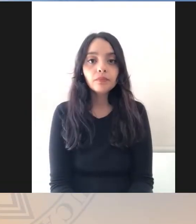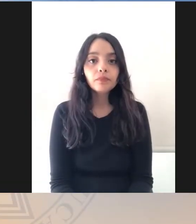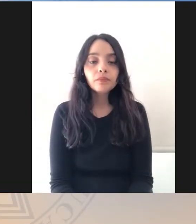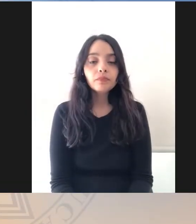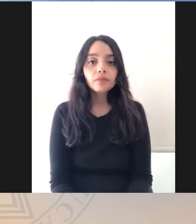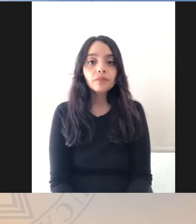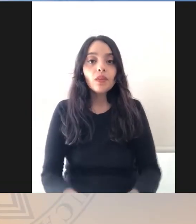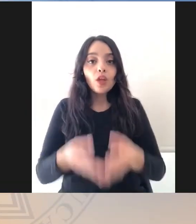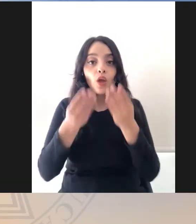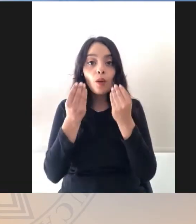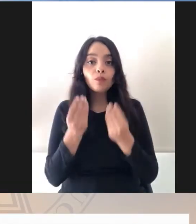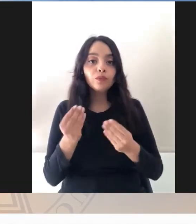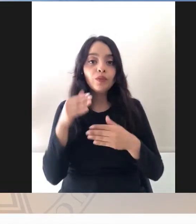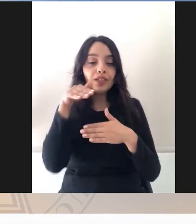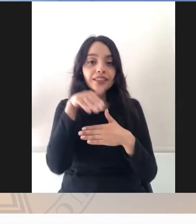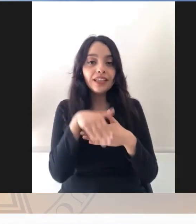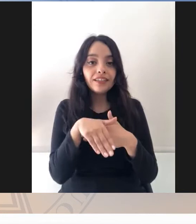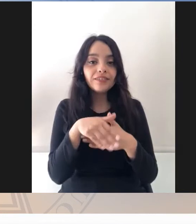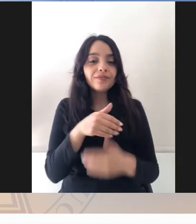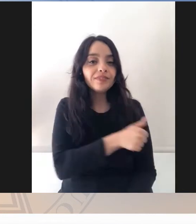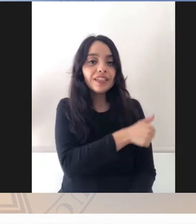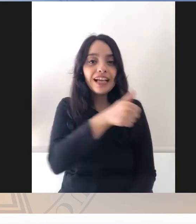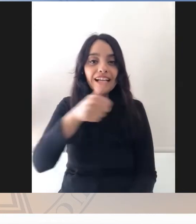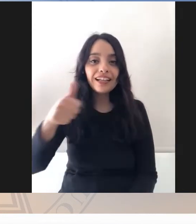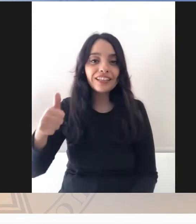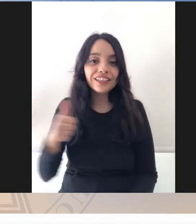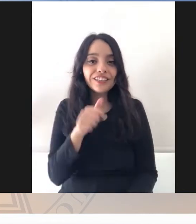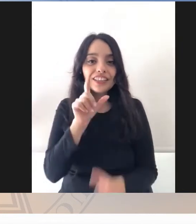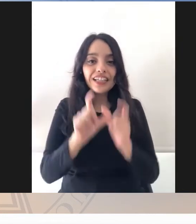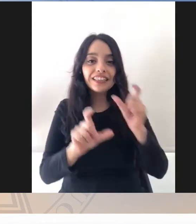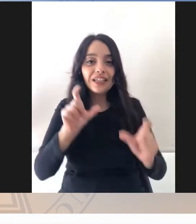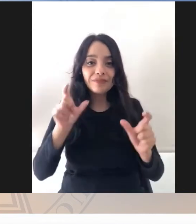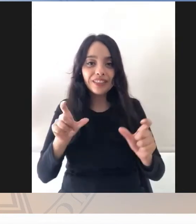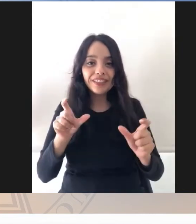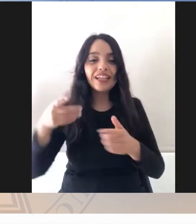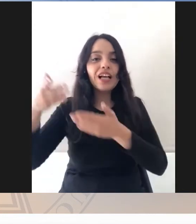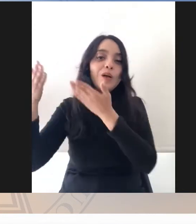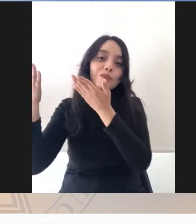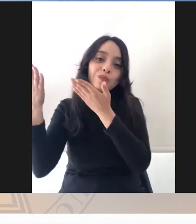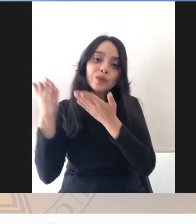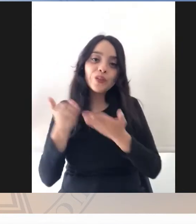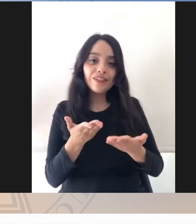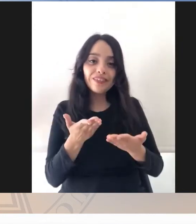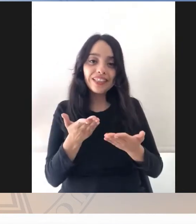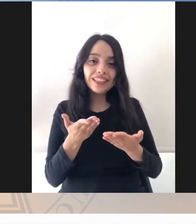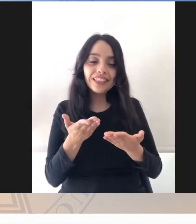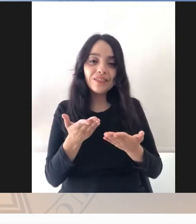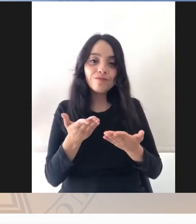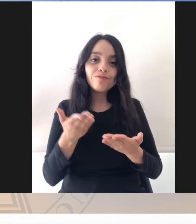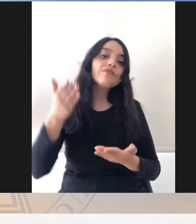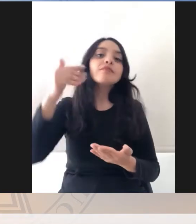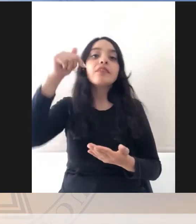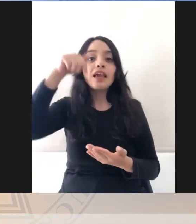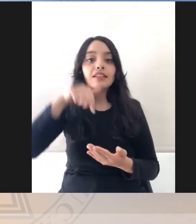Muy buenas tardes a todas, a todos. Les damos la más cordial bienvenida a este